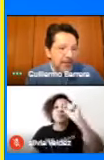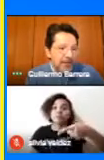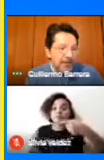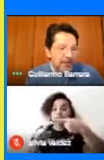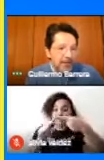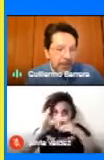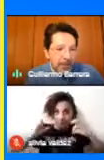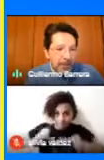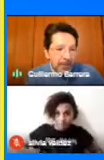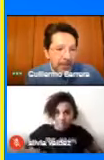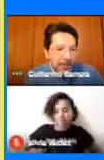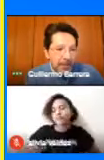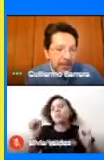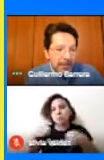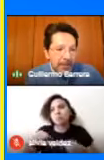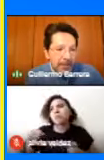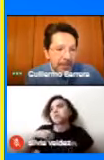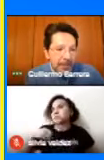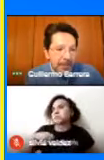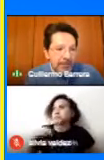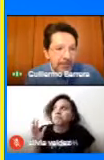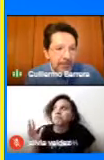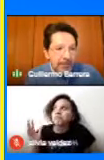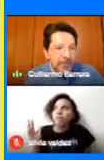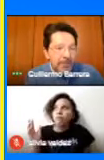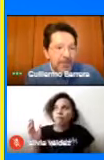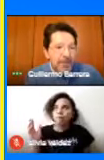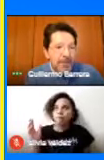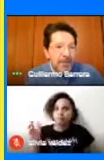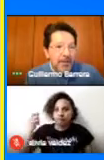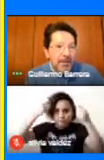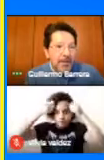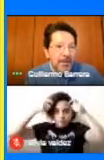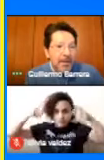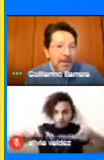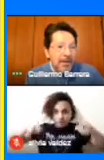ciudadanos. Podemos tener en el Estado,